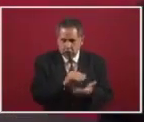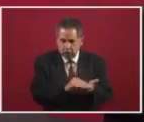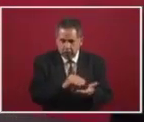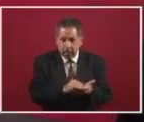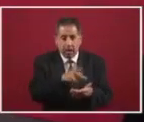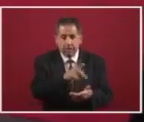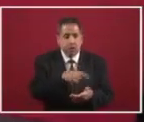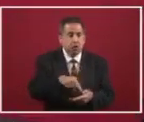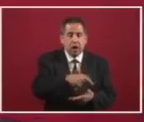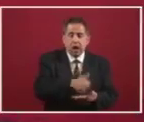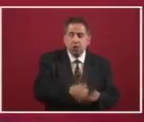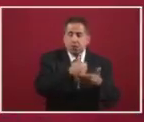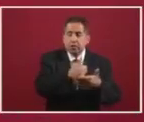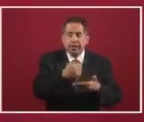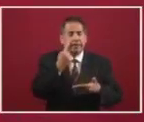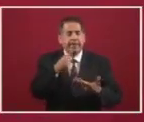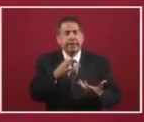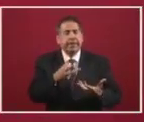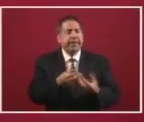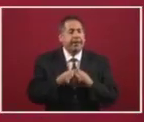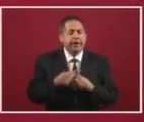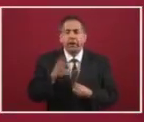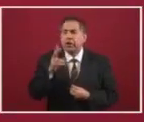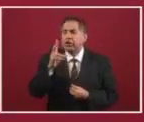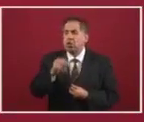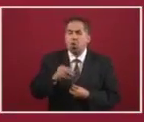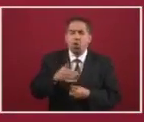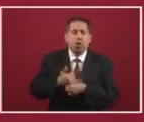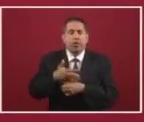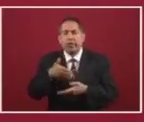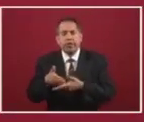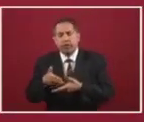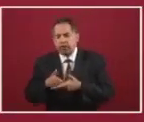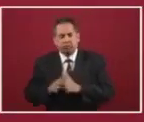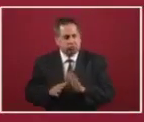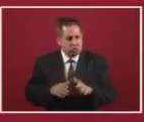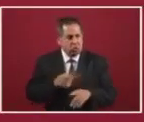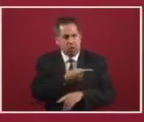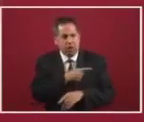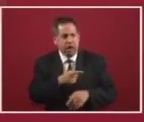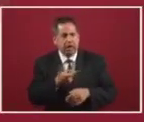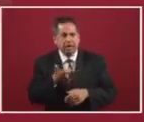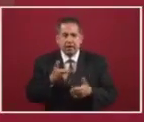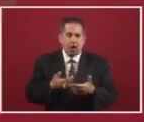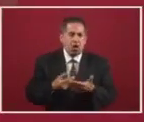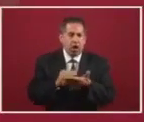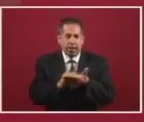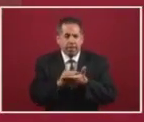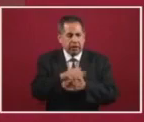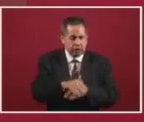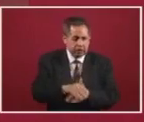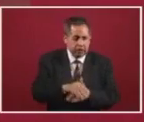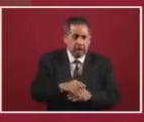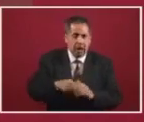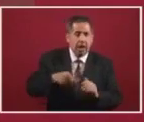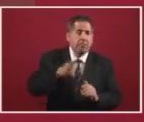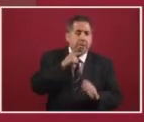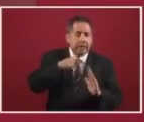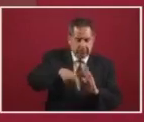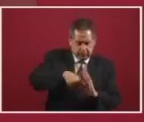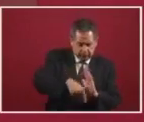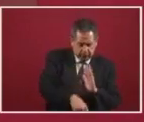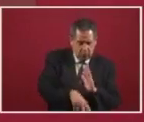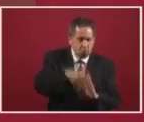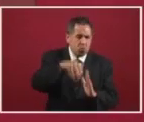y ayudamos para que no haya obstáculos, puedan invertir y que se extraiga el petróleo.